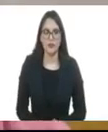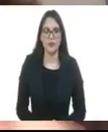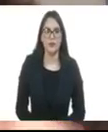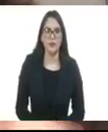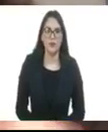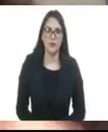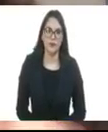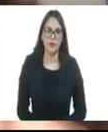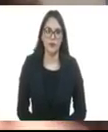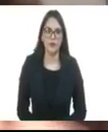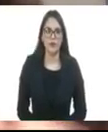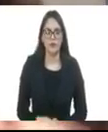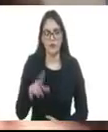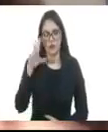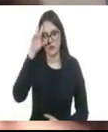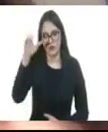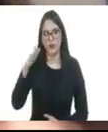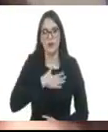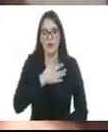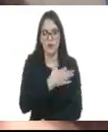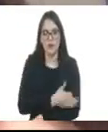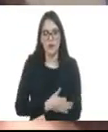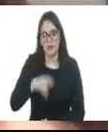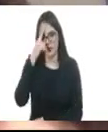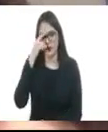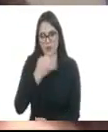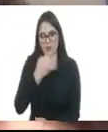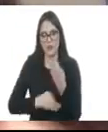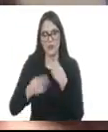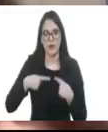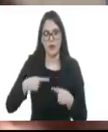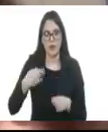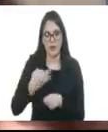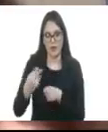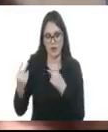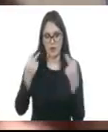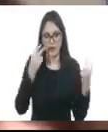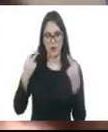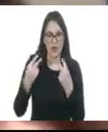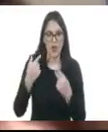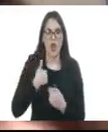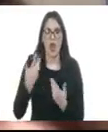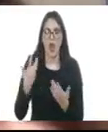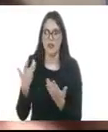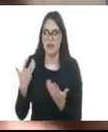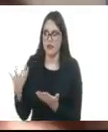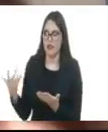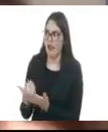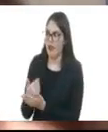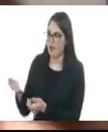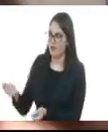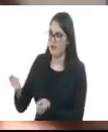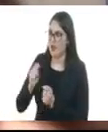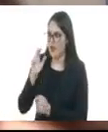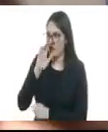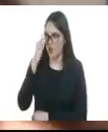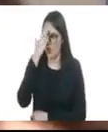buenas tardes a todos y a toda la gente que nos ve. Bueno, pues yo gané una mención honorífica por un trabajo que